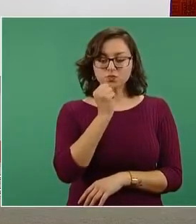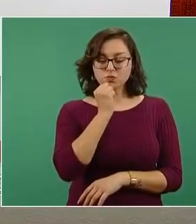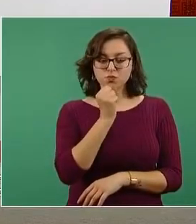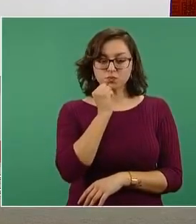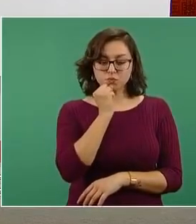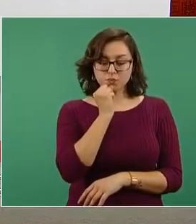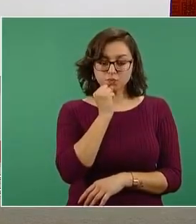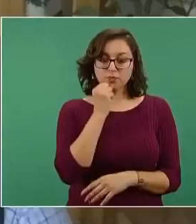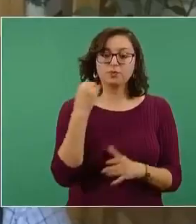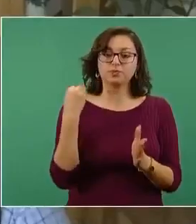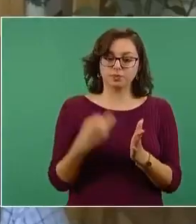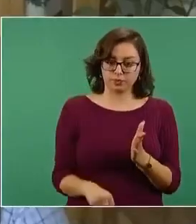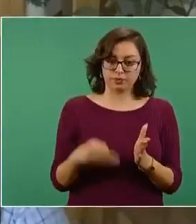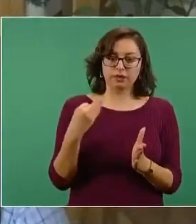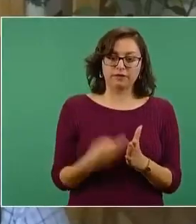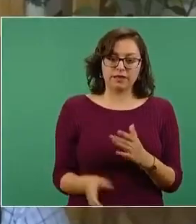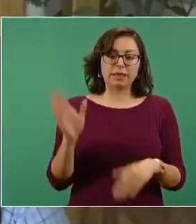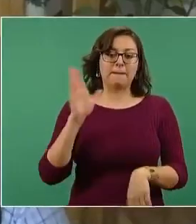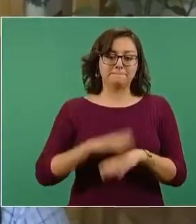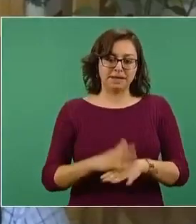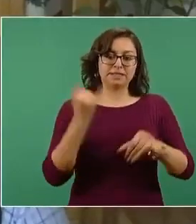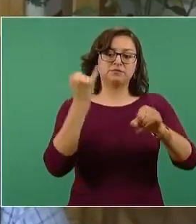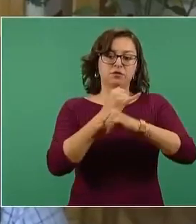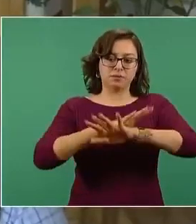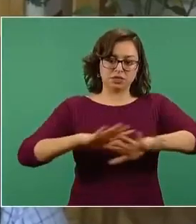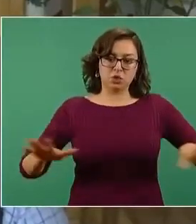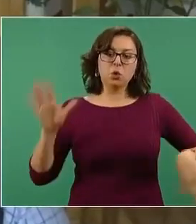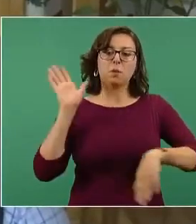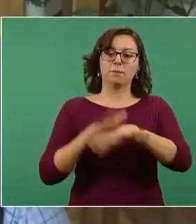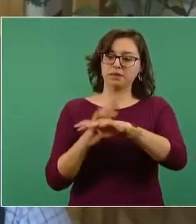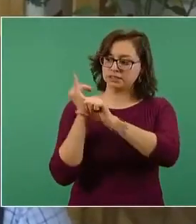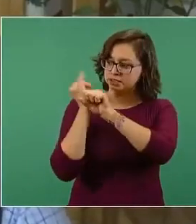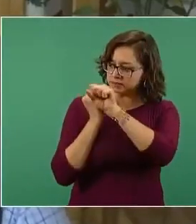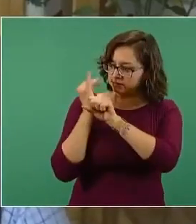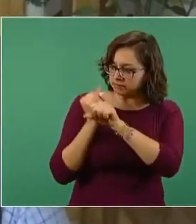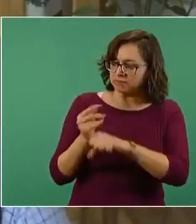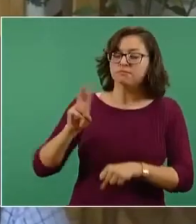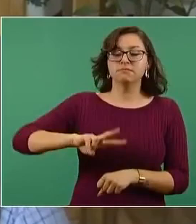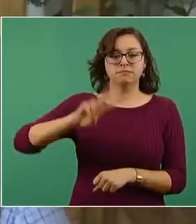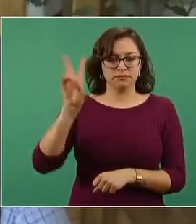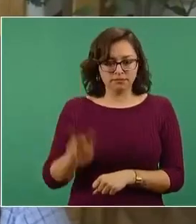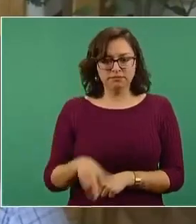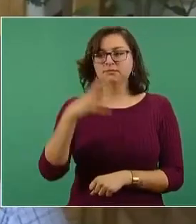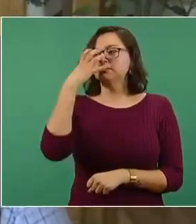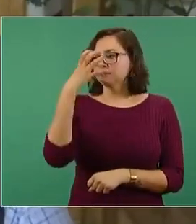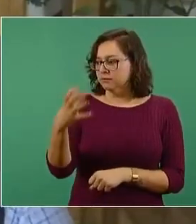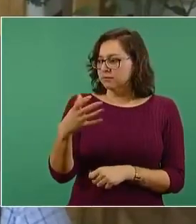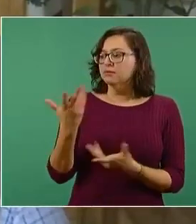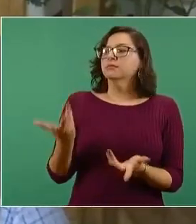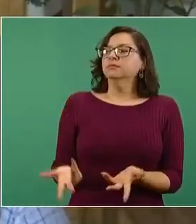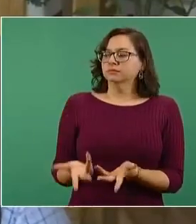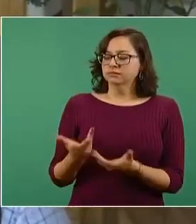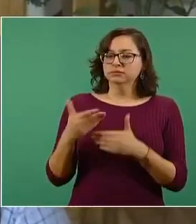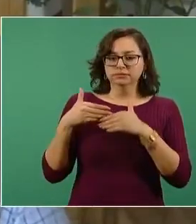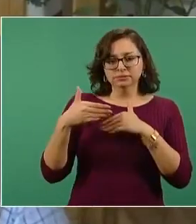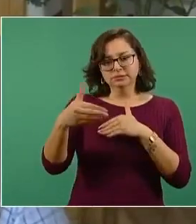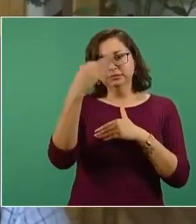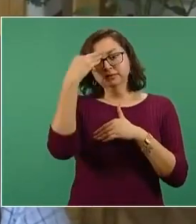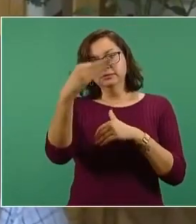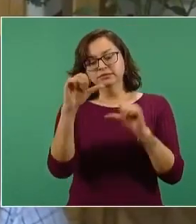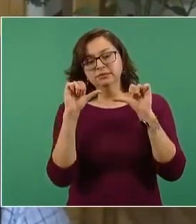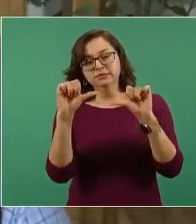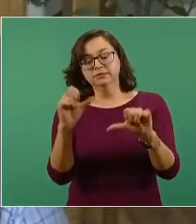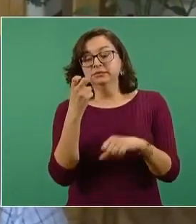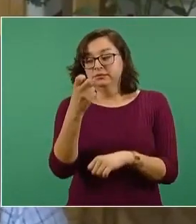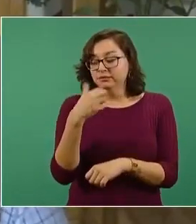no con la suficiente cantidad, ¿no?, que en su momento evidencie que así es. Y es algo también que estamos en este momento